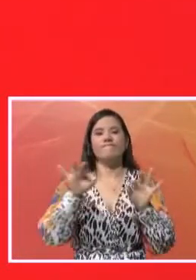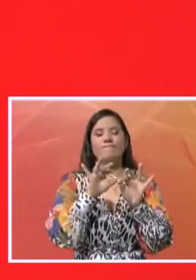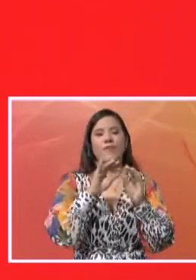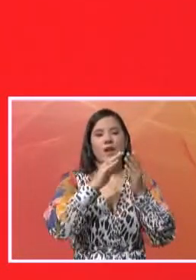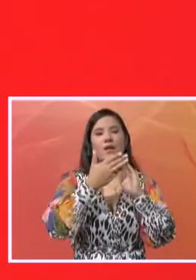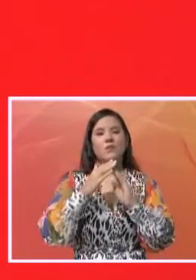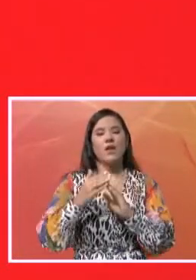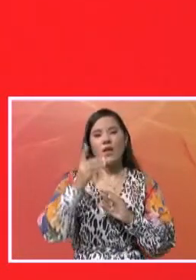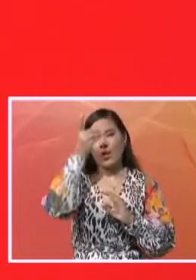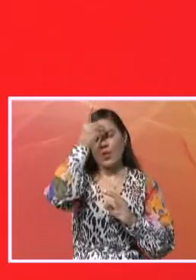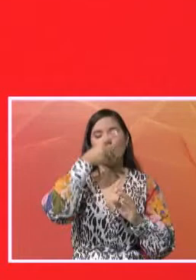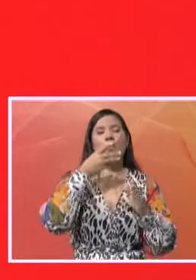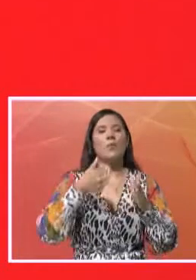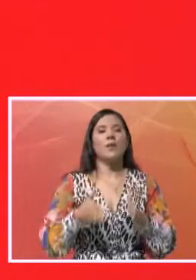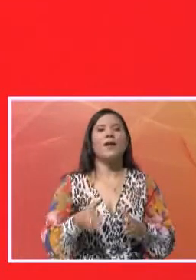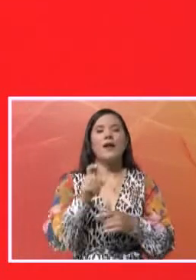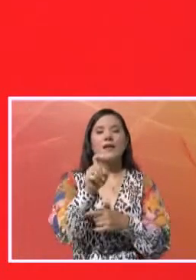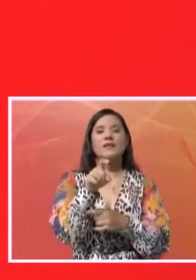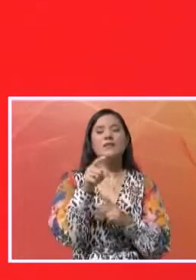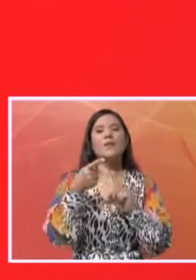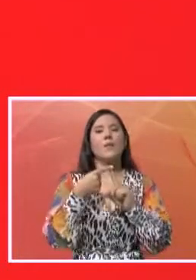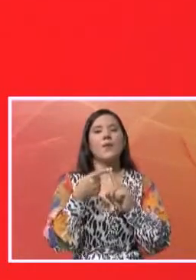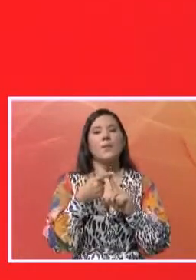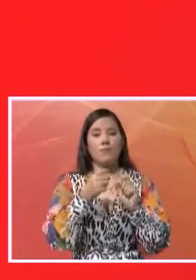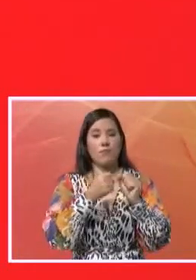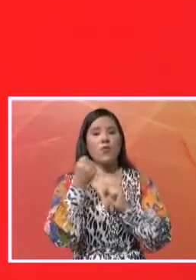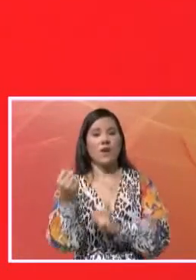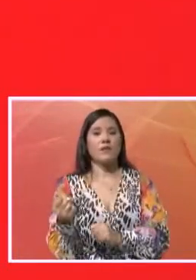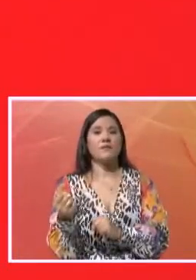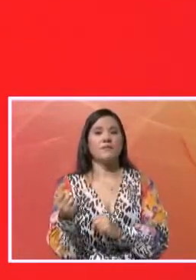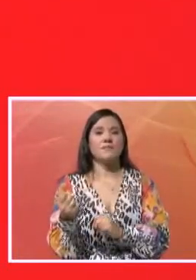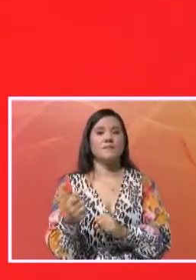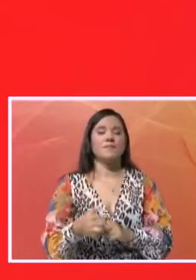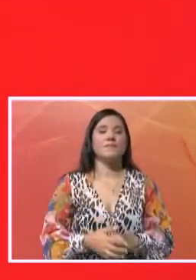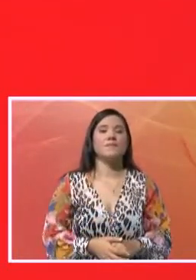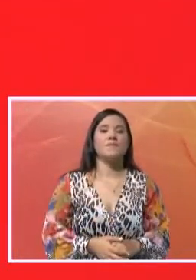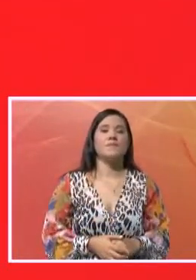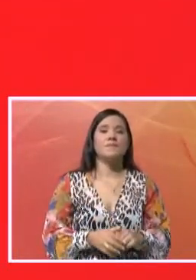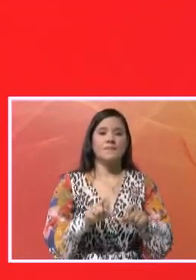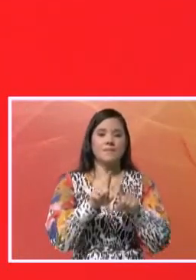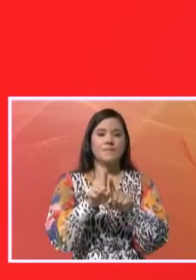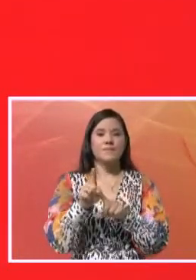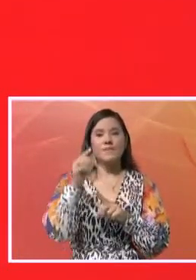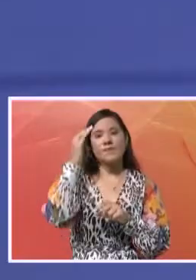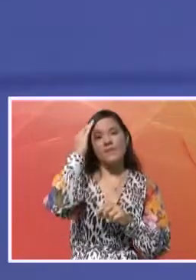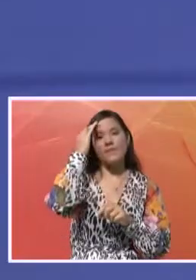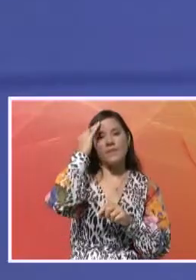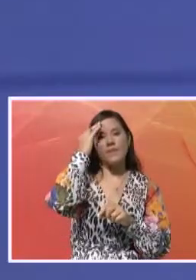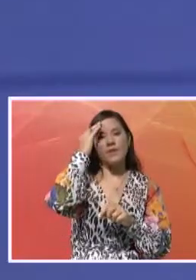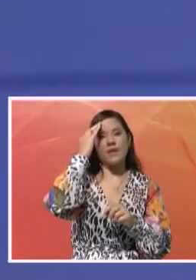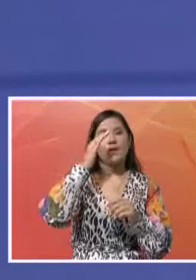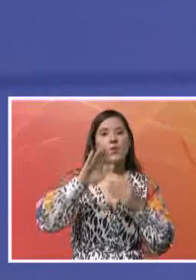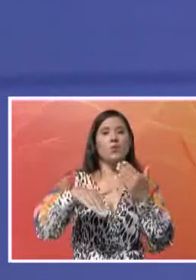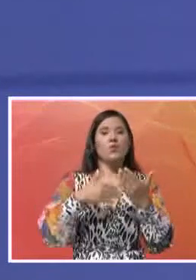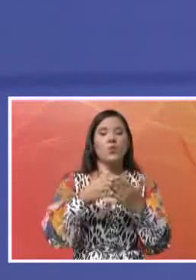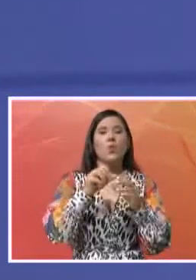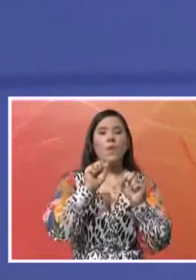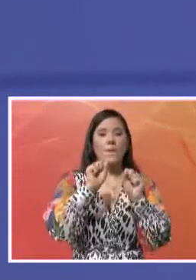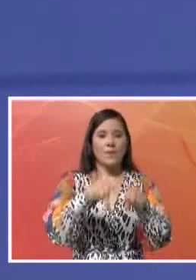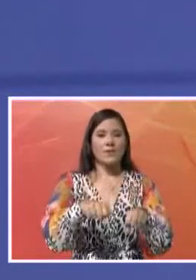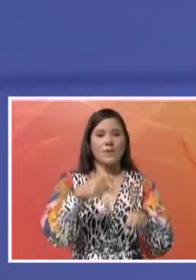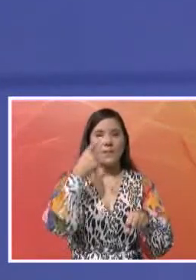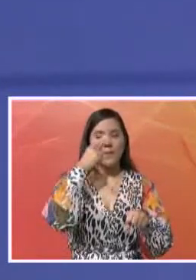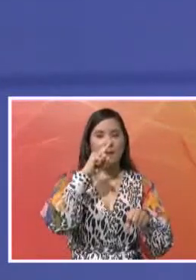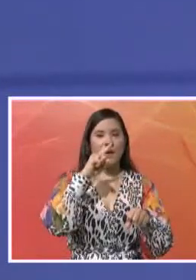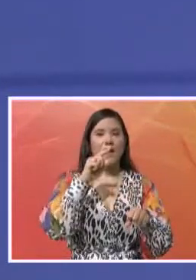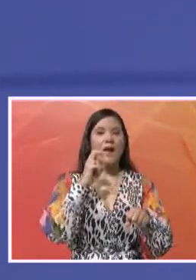ciudadanía dominicana necesita primero empoderarse pero sabemos carolina que durante su gestión vas a hacer todo lo posible como siempre